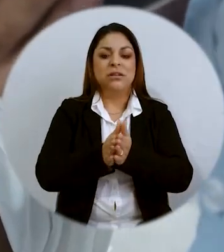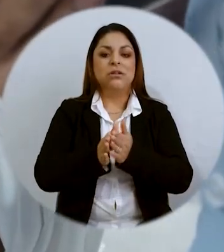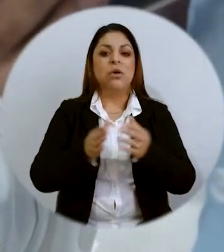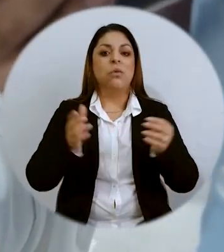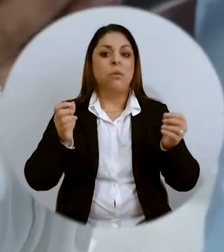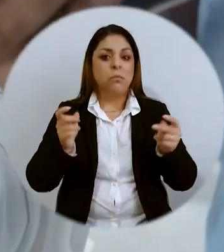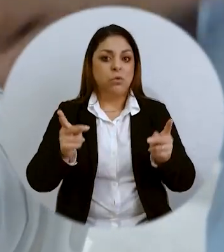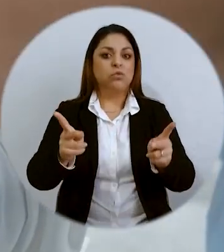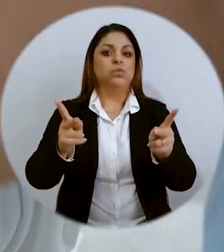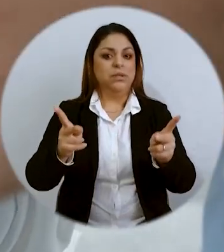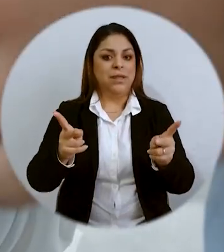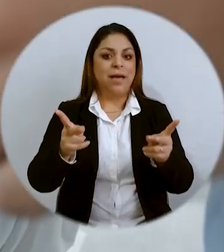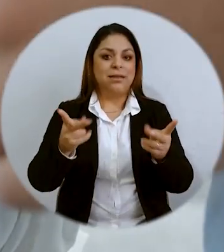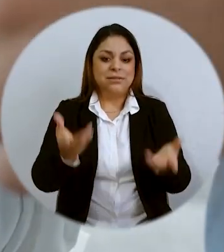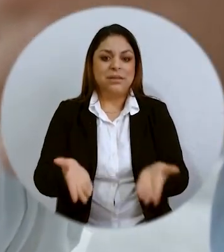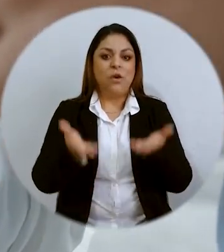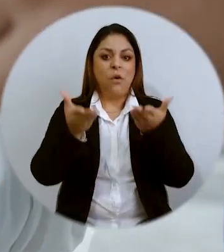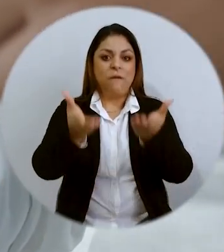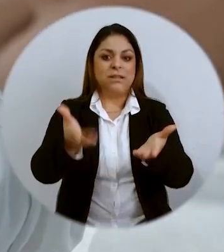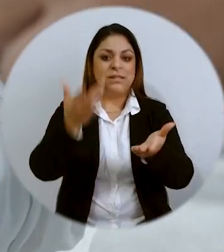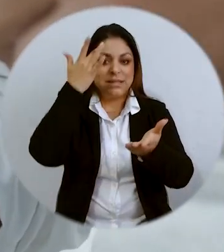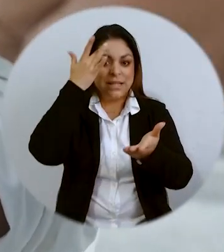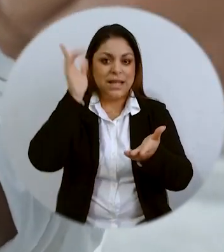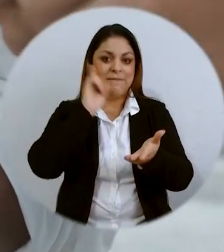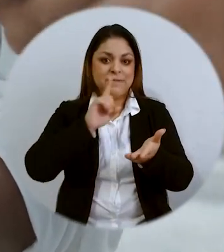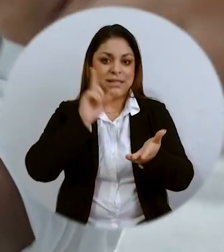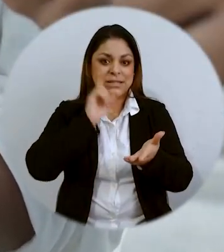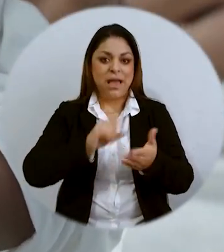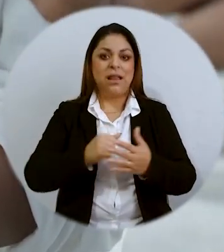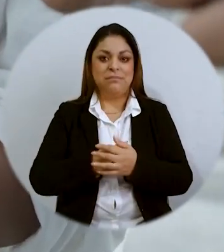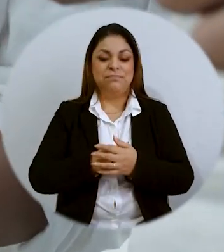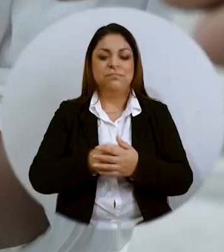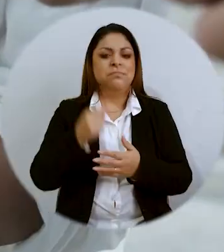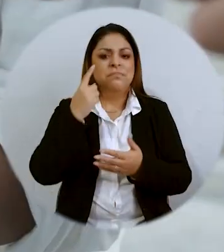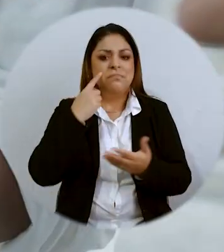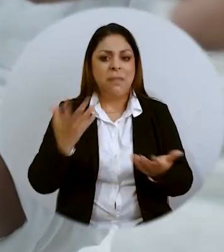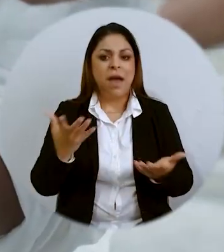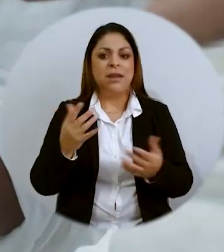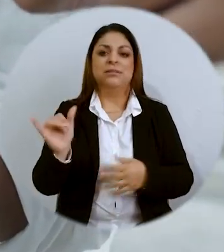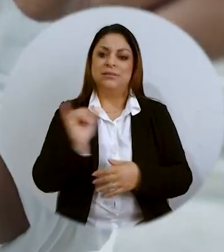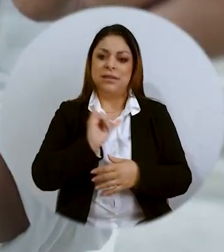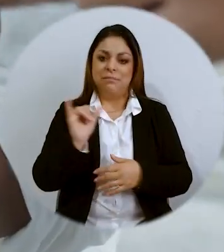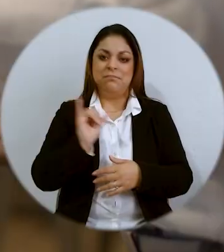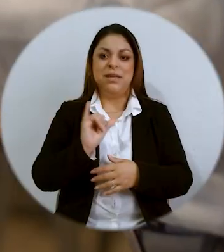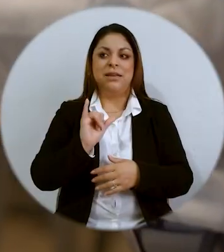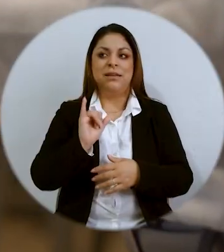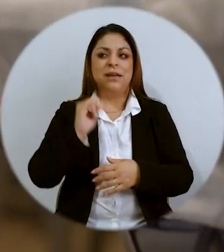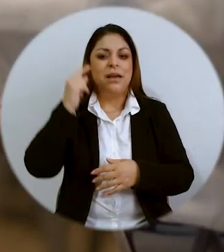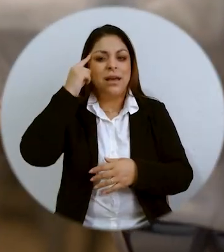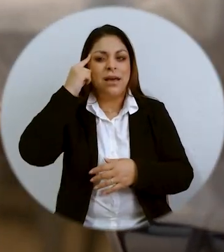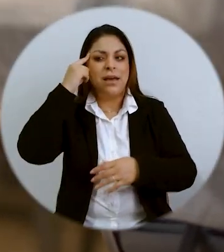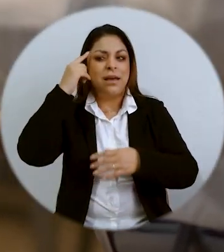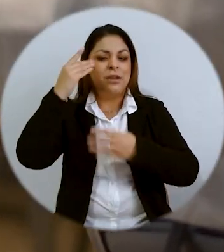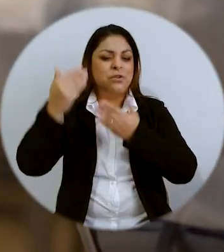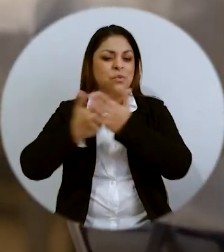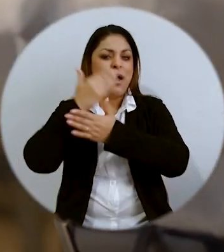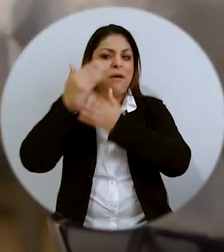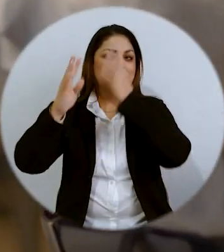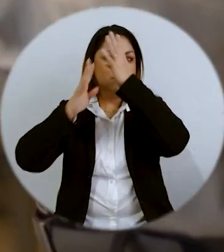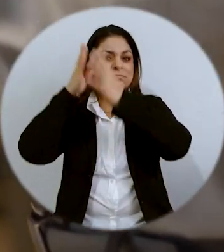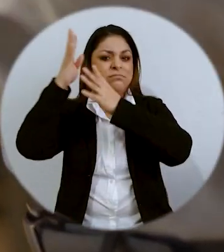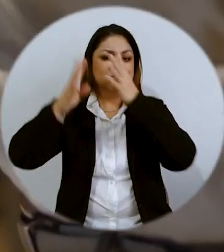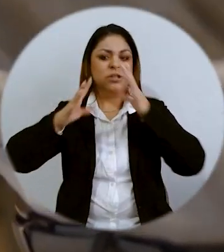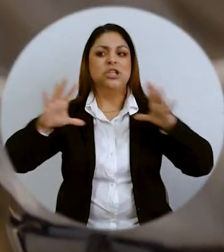las oportunidades que nos ofrece la inteligencia artificial para también reinventarnos y